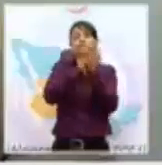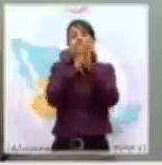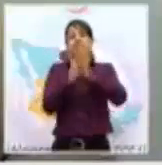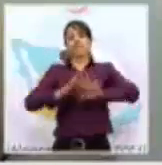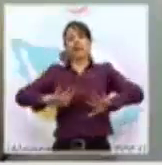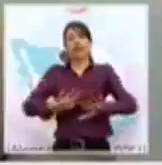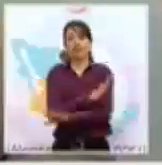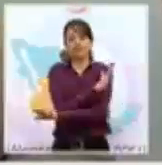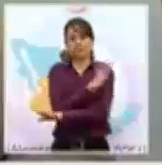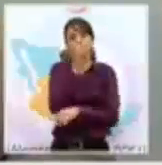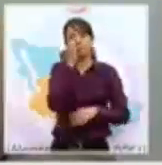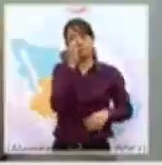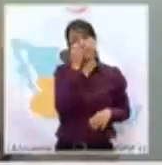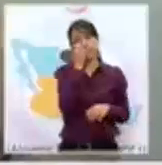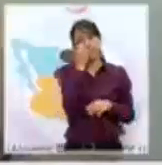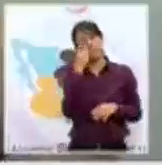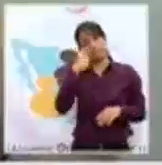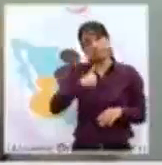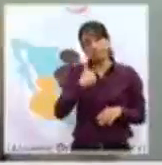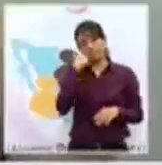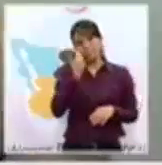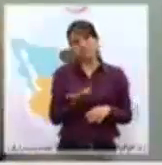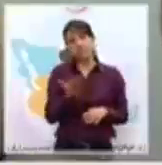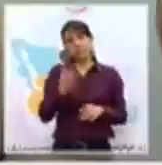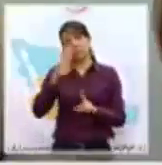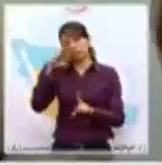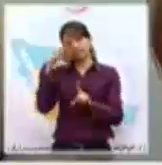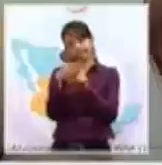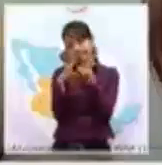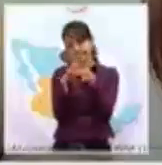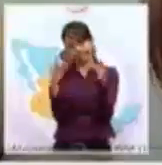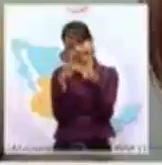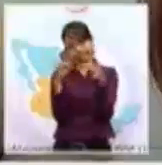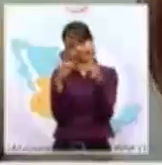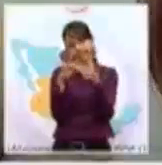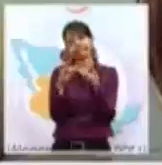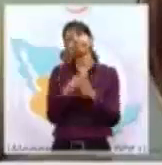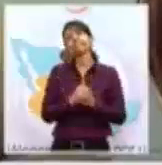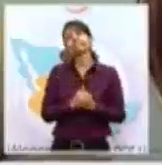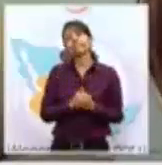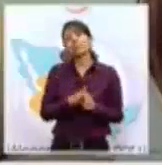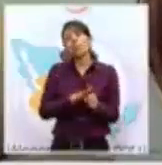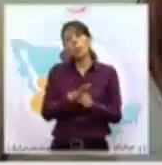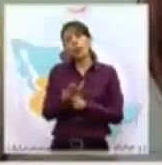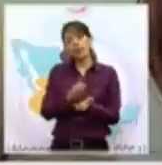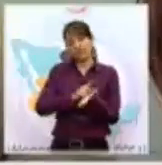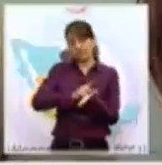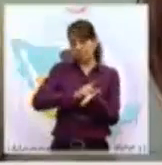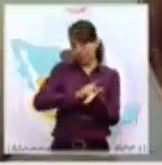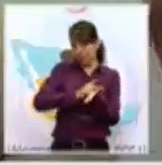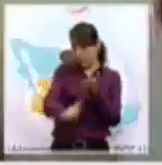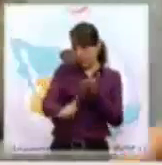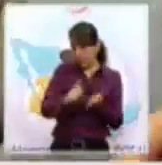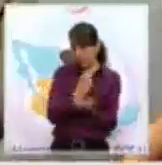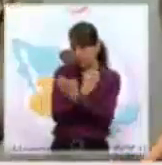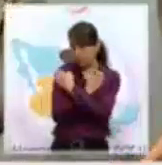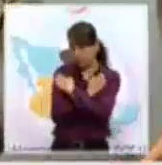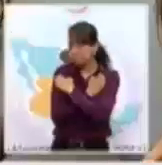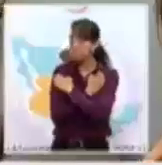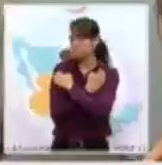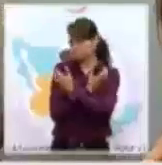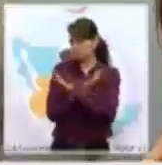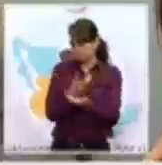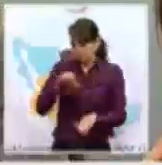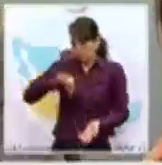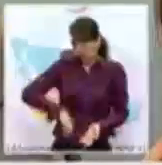La primera cuestión que me gustaría señalar es que, bueno, pues toda la parte del derecho de la educación es hoy un derecho, ¿no? Que